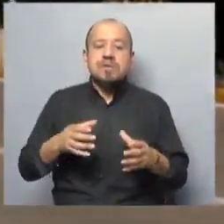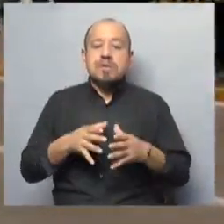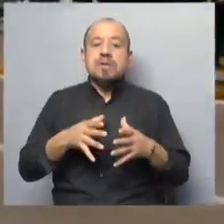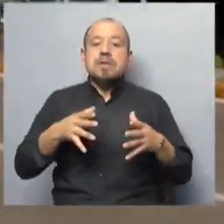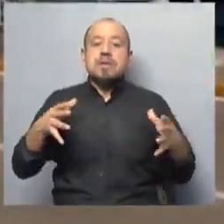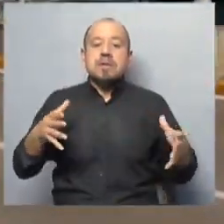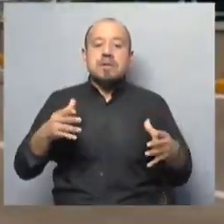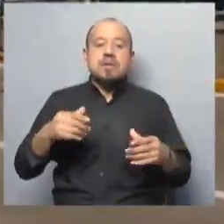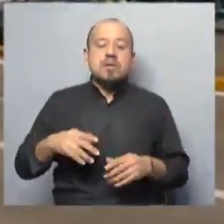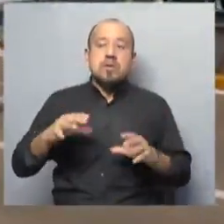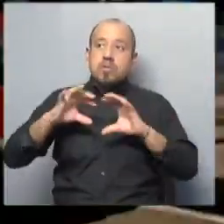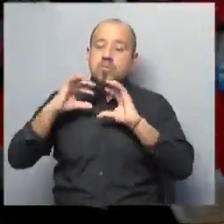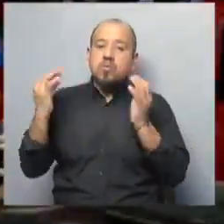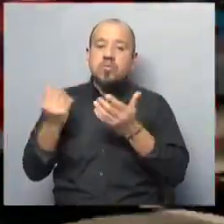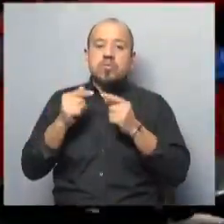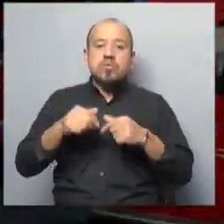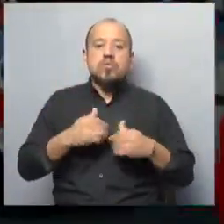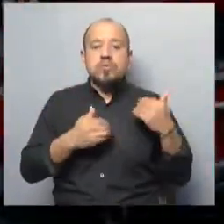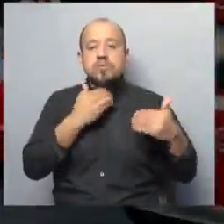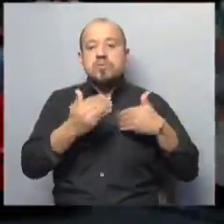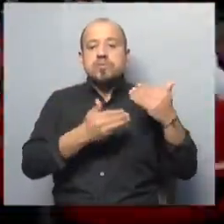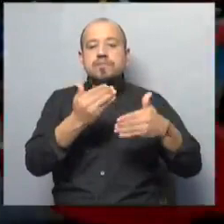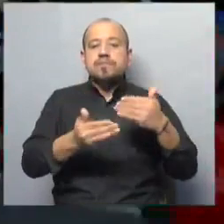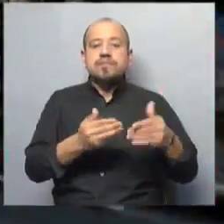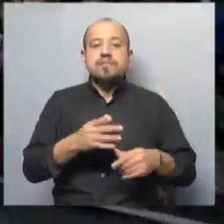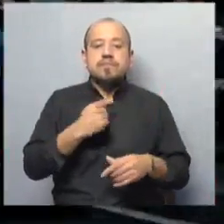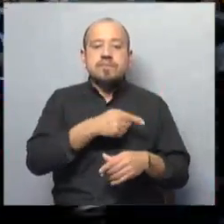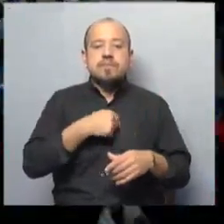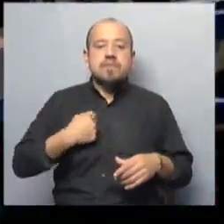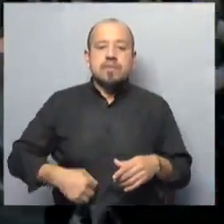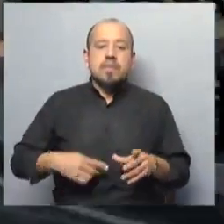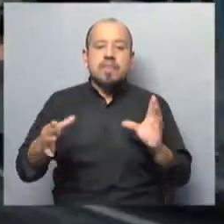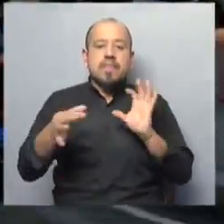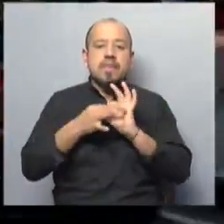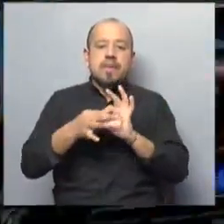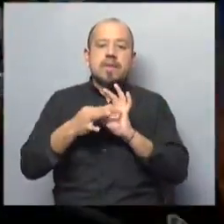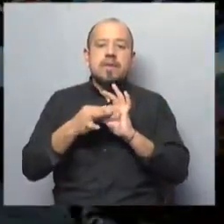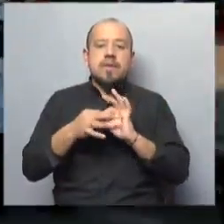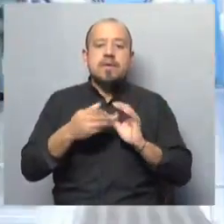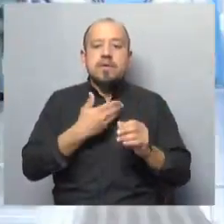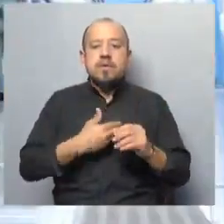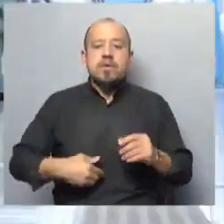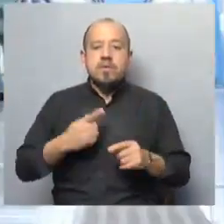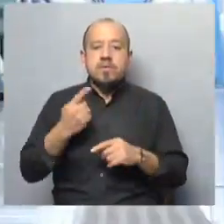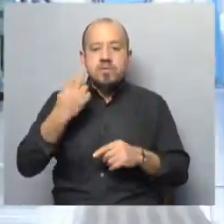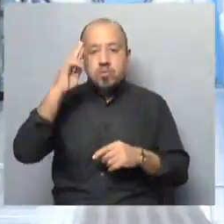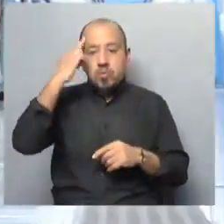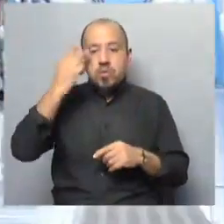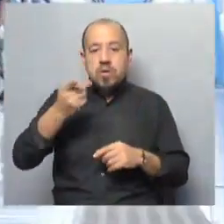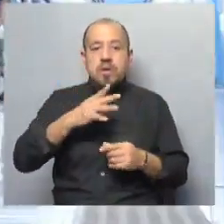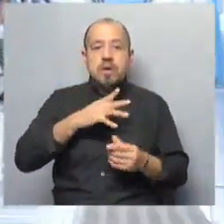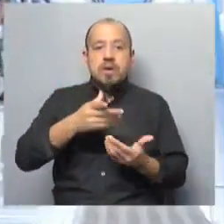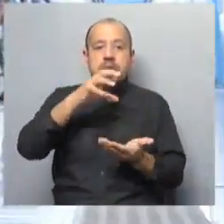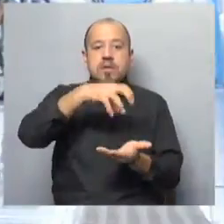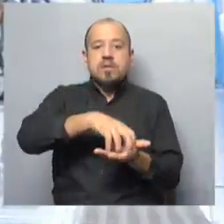una municipalidad que es centro de desarrollo del oeste chino y depende directamente del gobierno central. Uruguay tiene un consulado general en